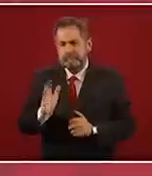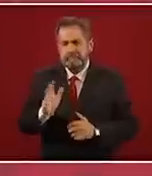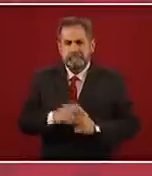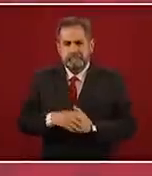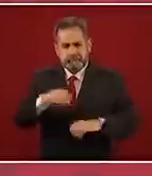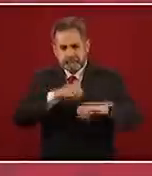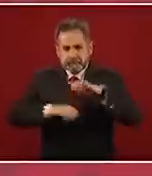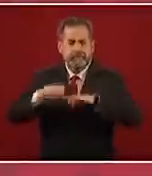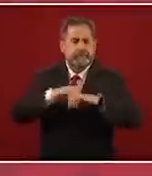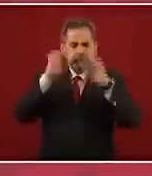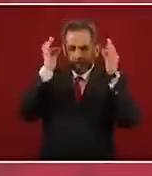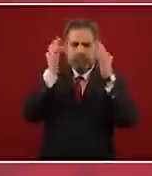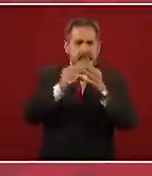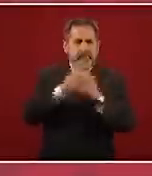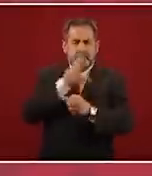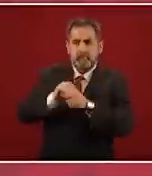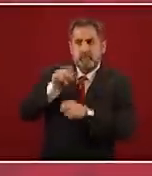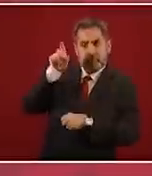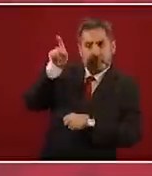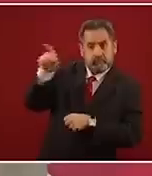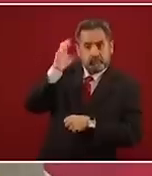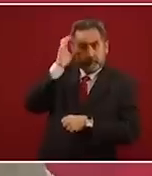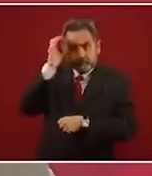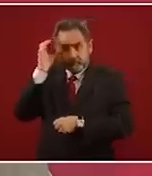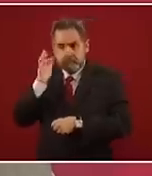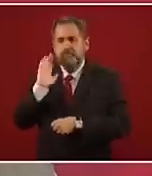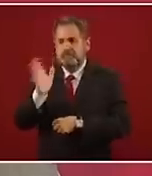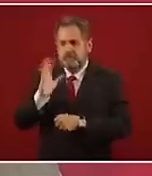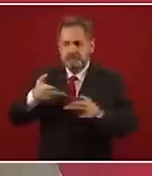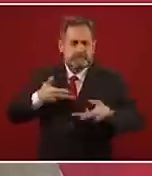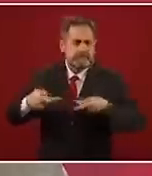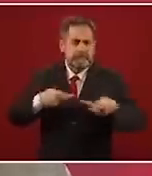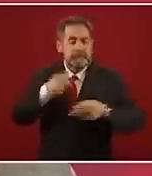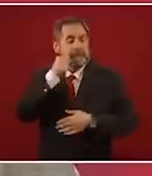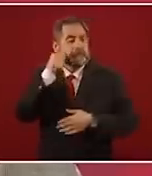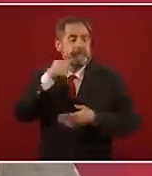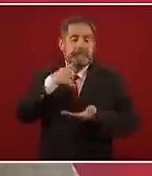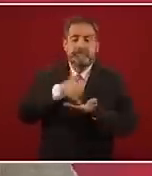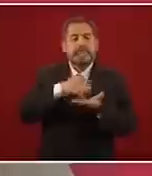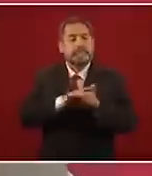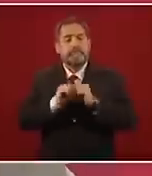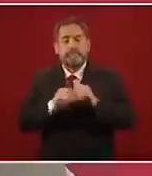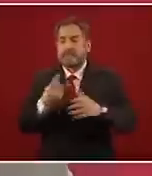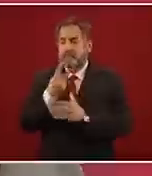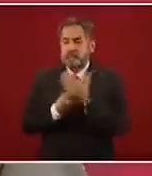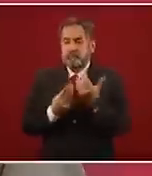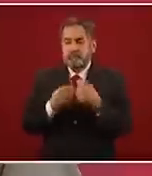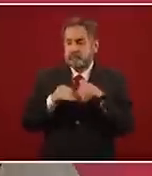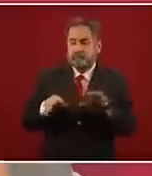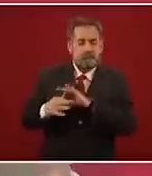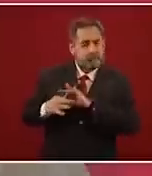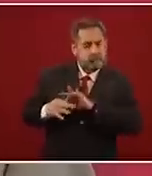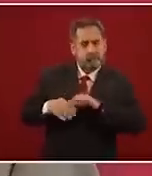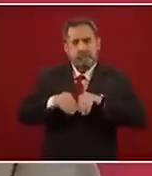la embajada y los consulados de México en China. Ayer justamente publicamos un comunicado conjunto, estamos trabajando muy